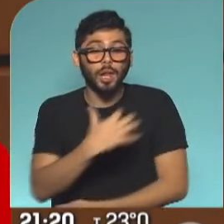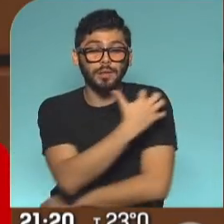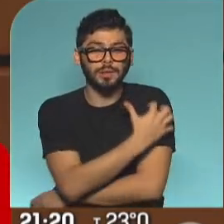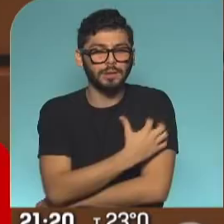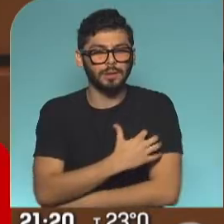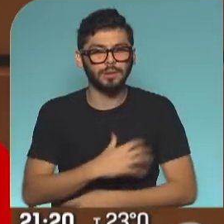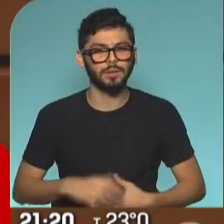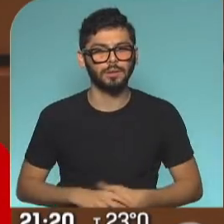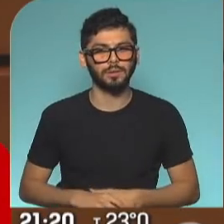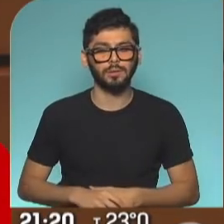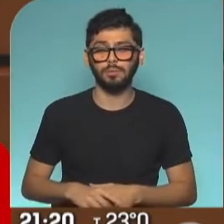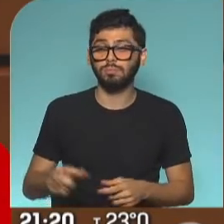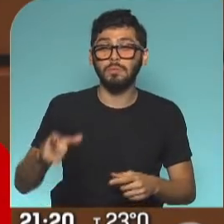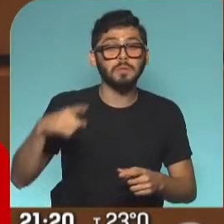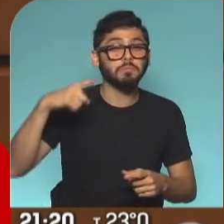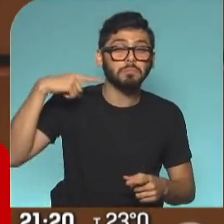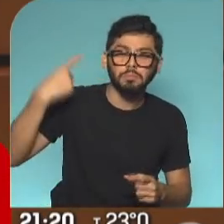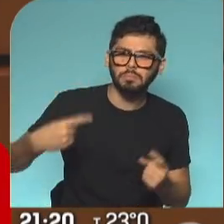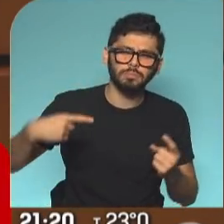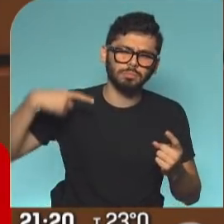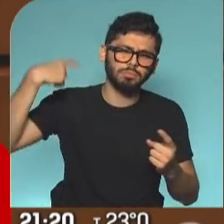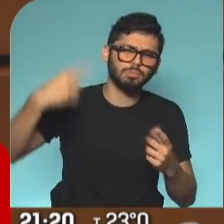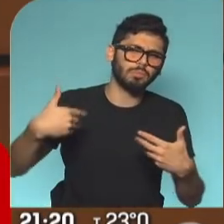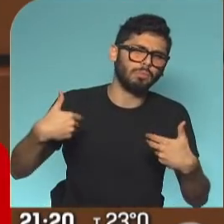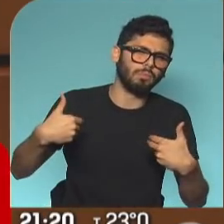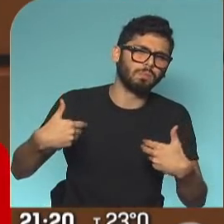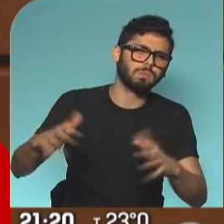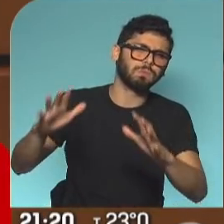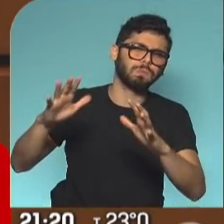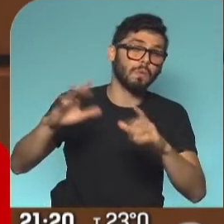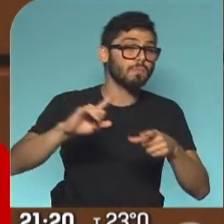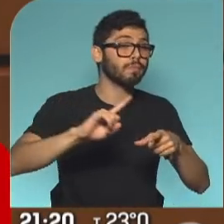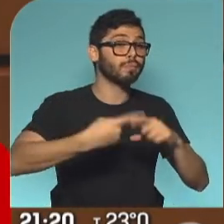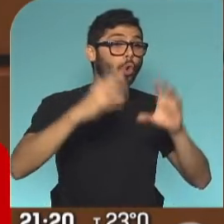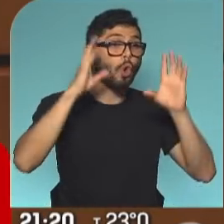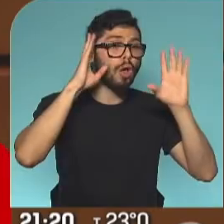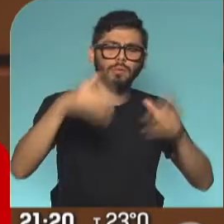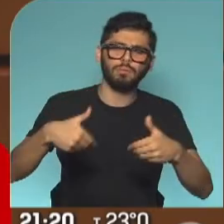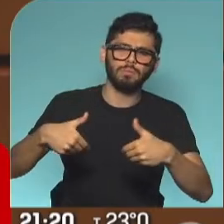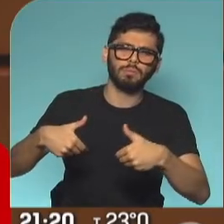que han quedado una y otra vez olvidados por las políticas implementadas.